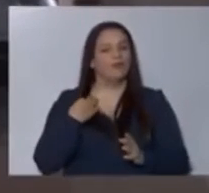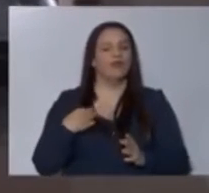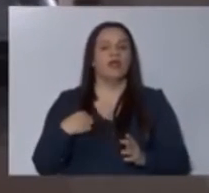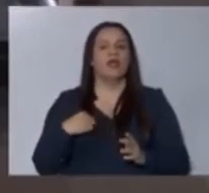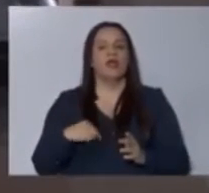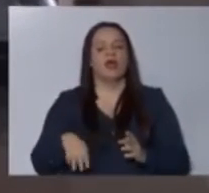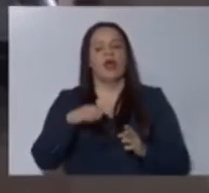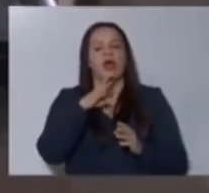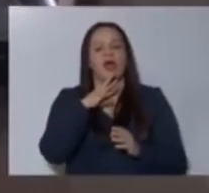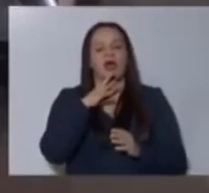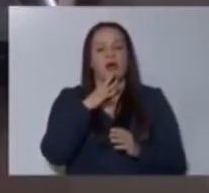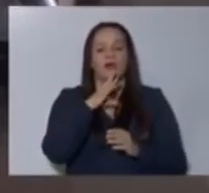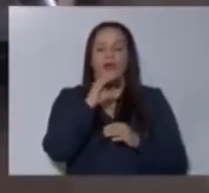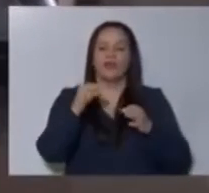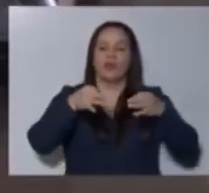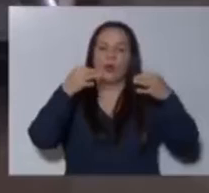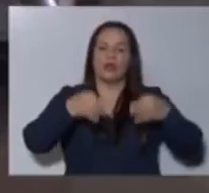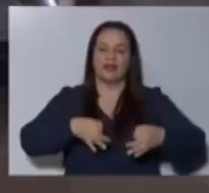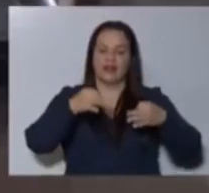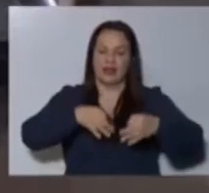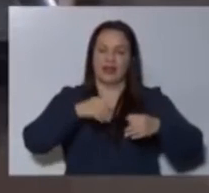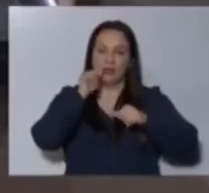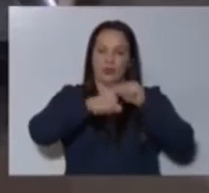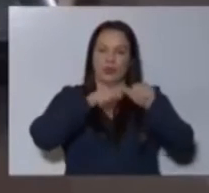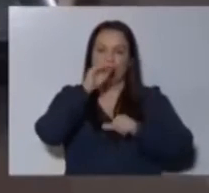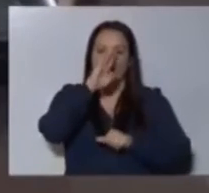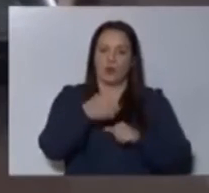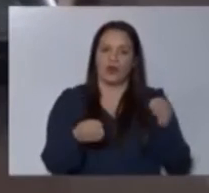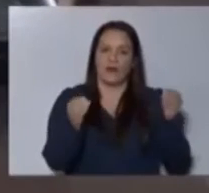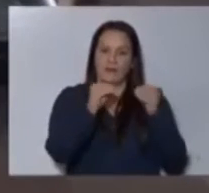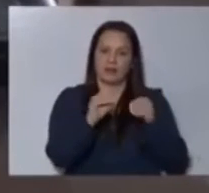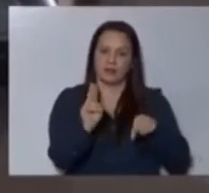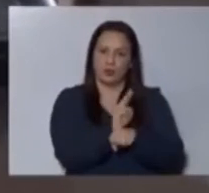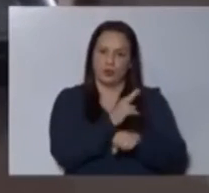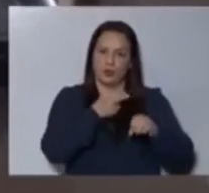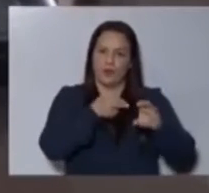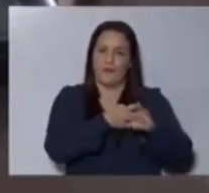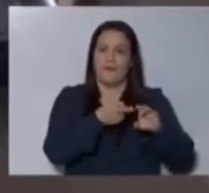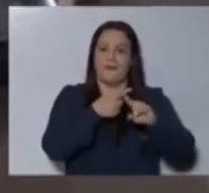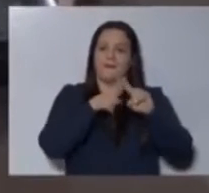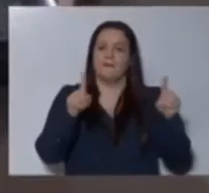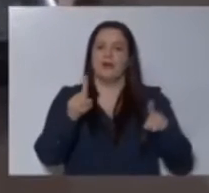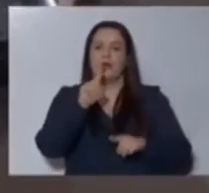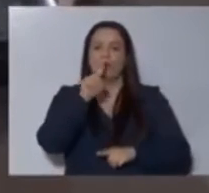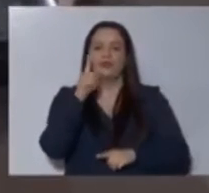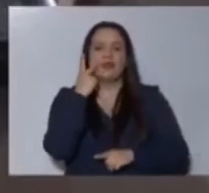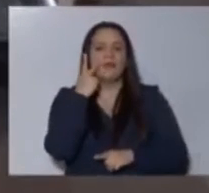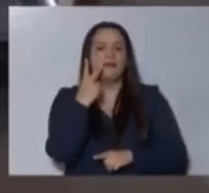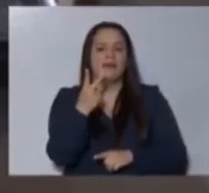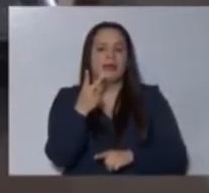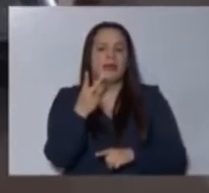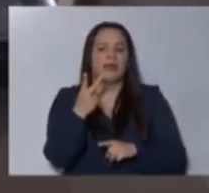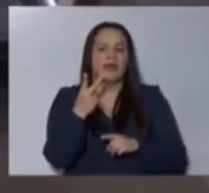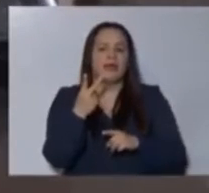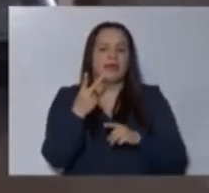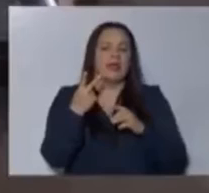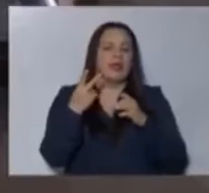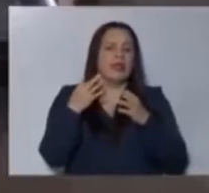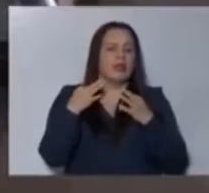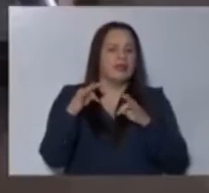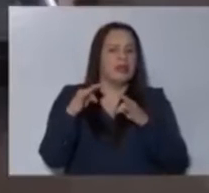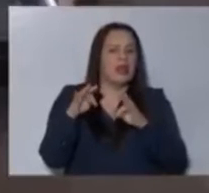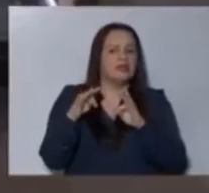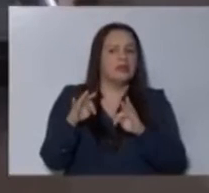el esfuerzo de nunca más utilizar petróleo, pero no se ve la intención de discutir la función del Recope,